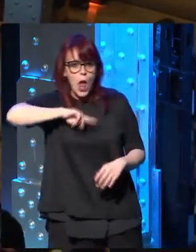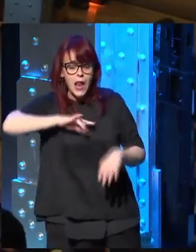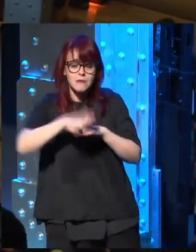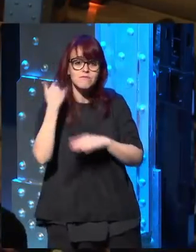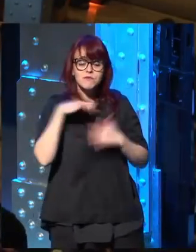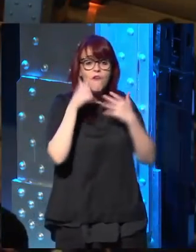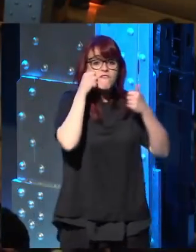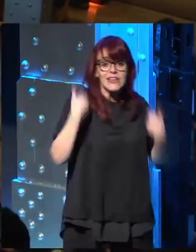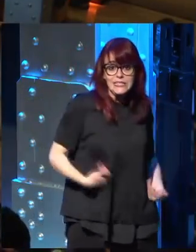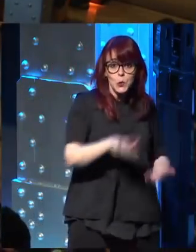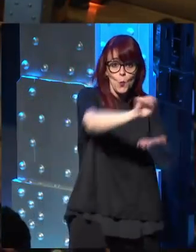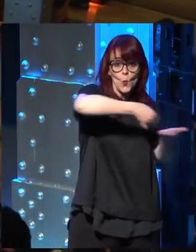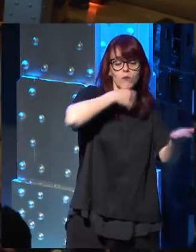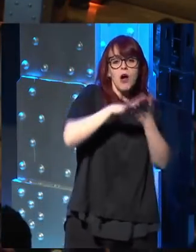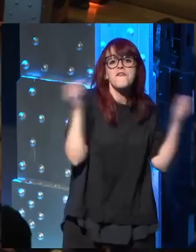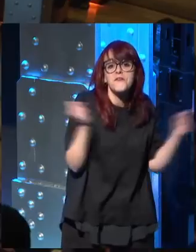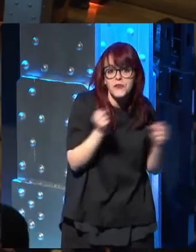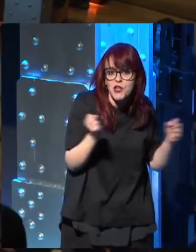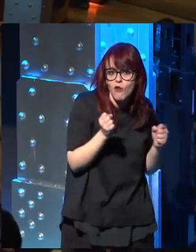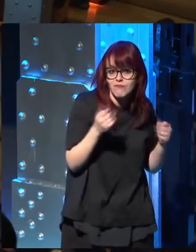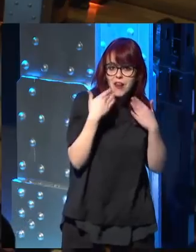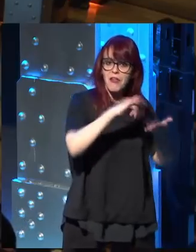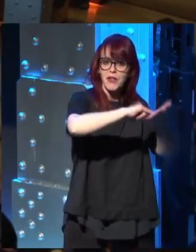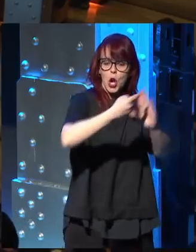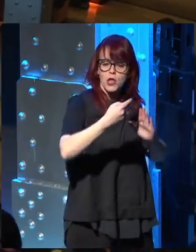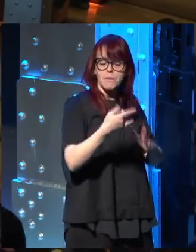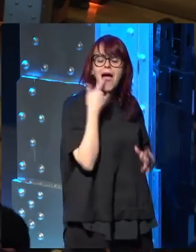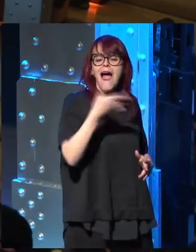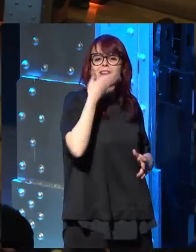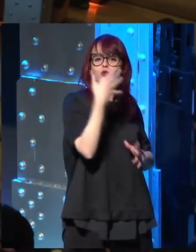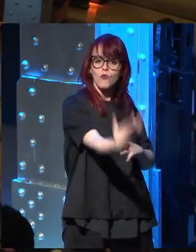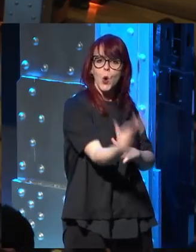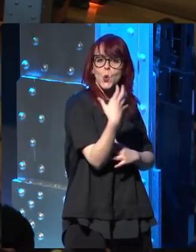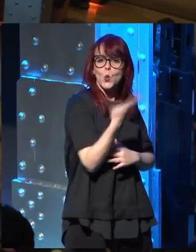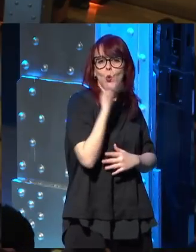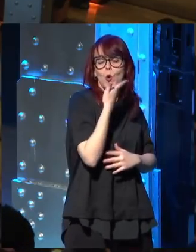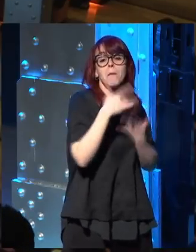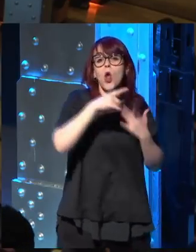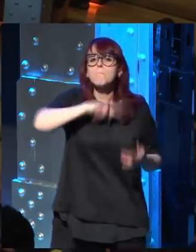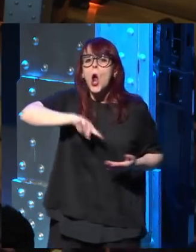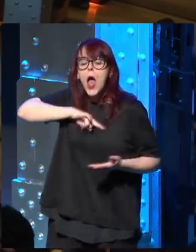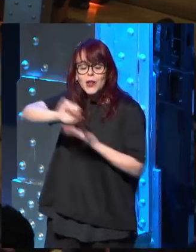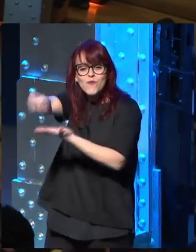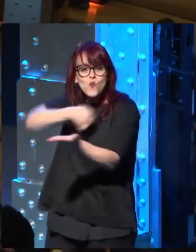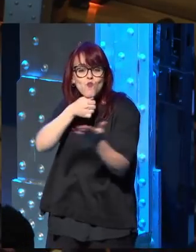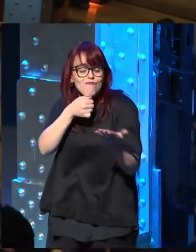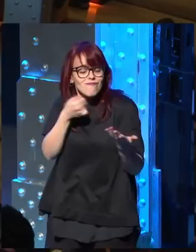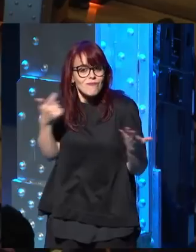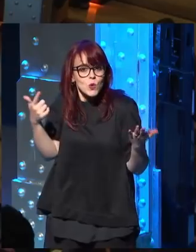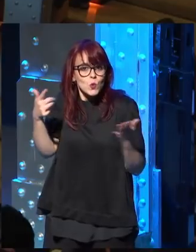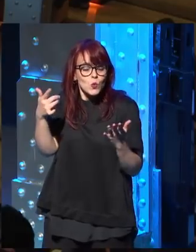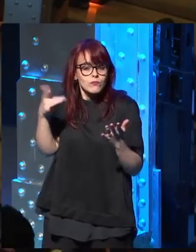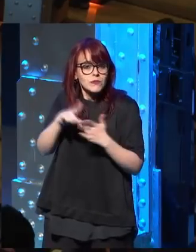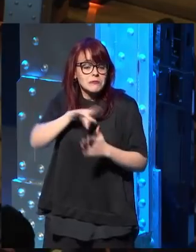a la tecnología, si tú tienes frío te pones una estufa y se te ha pasado, pero la moral solo la puede